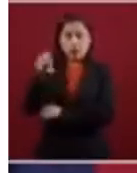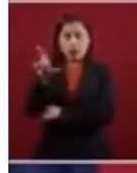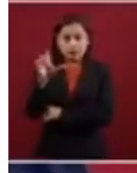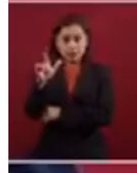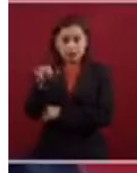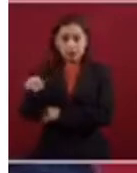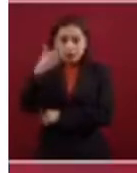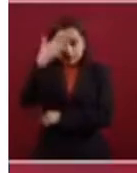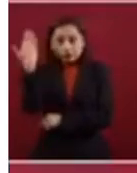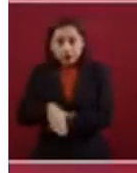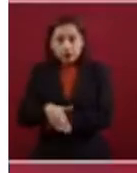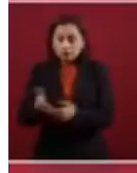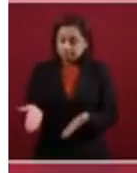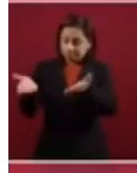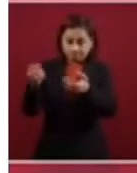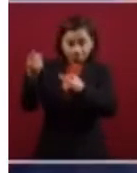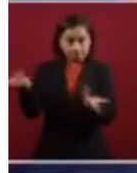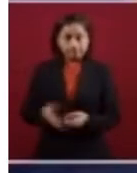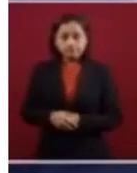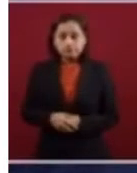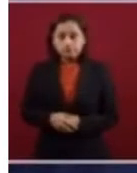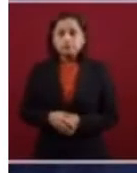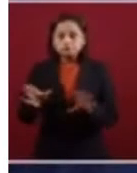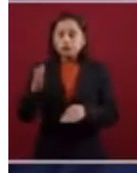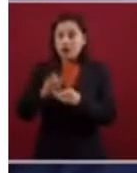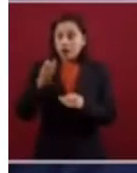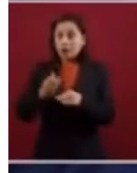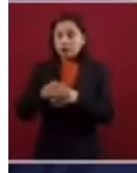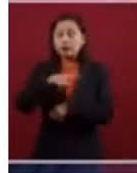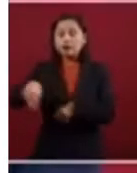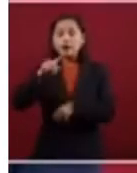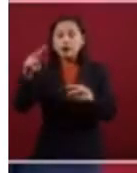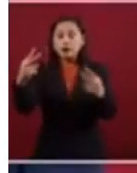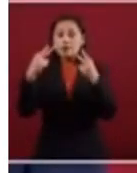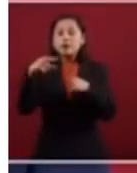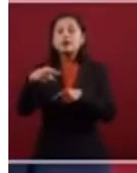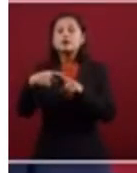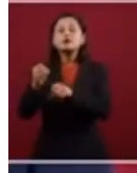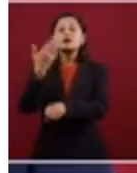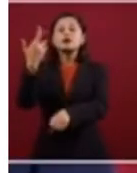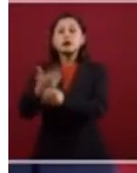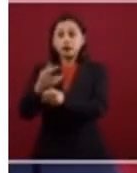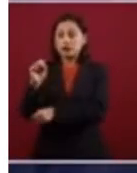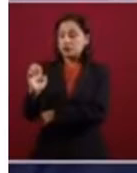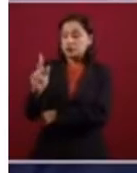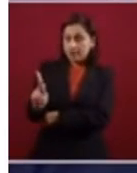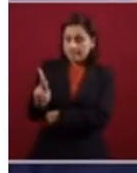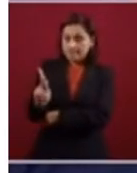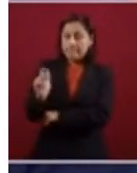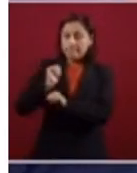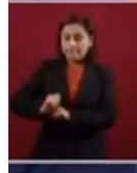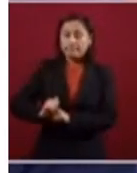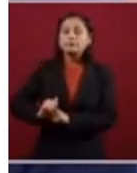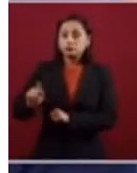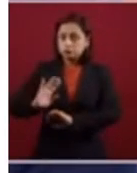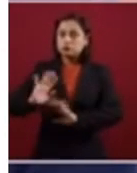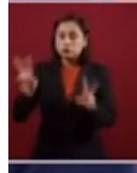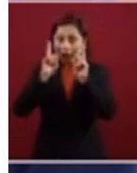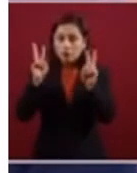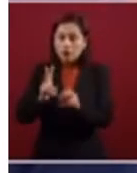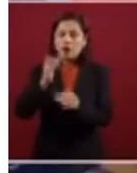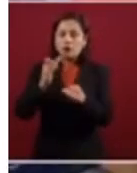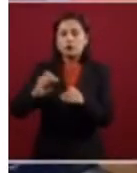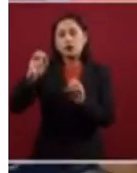es adelante. Ya nos está escuchando seguramente el secretario de Educación o